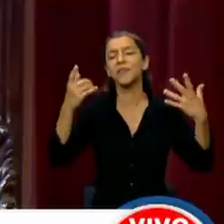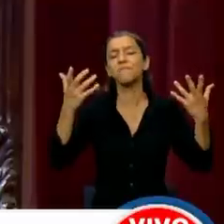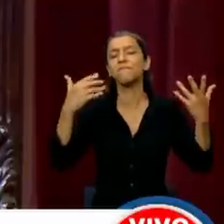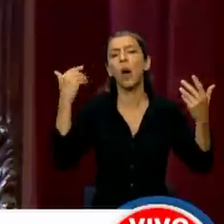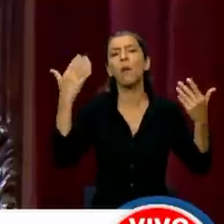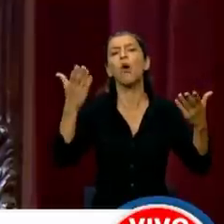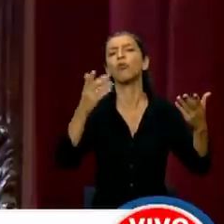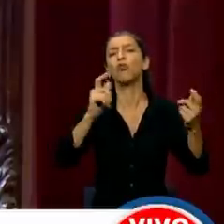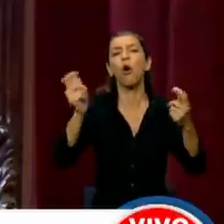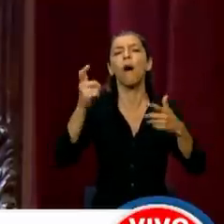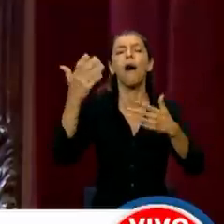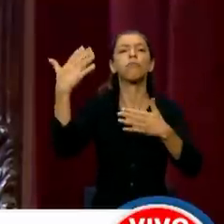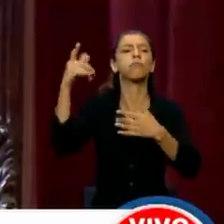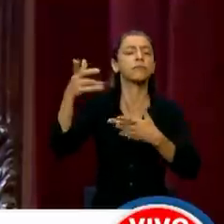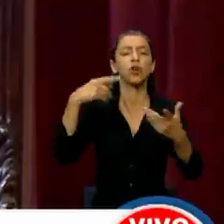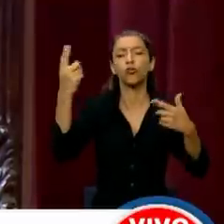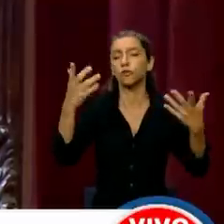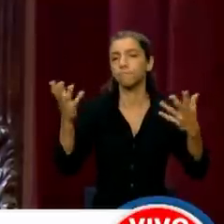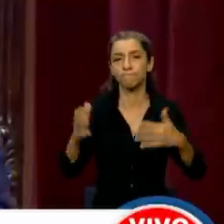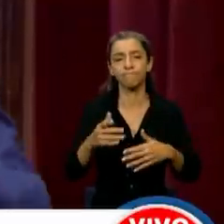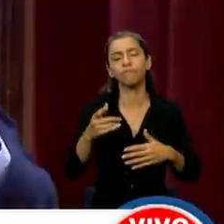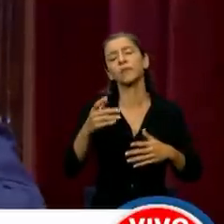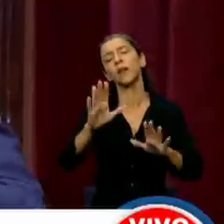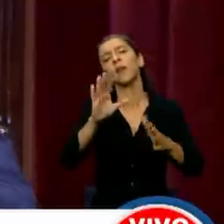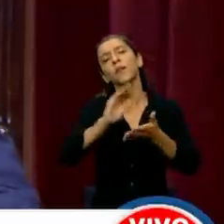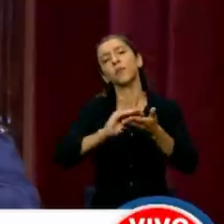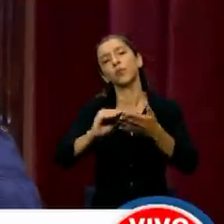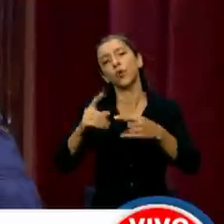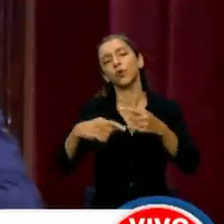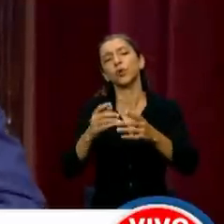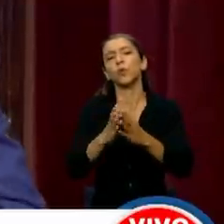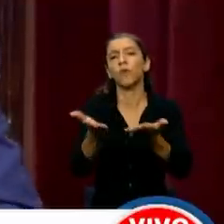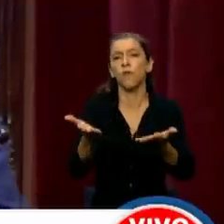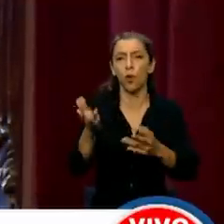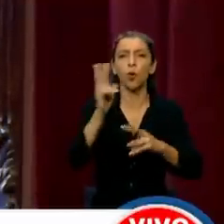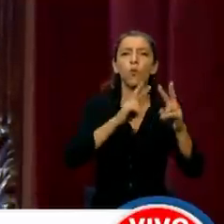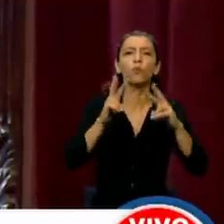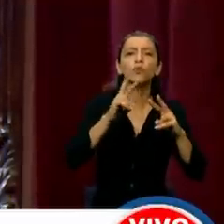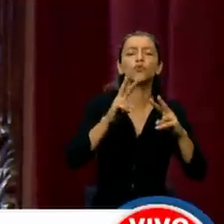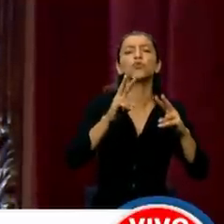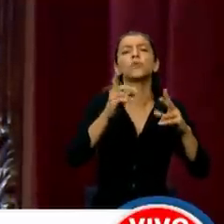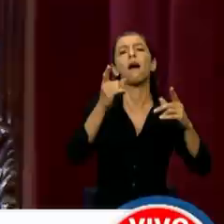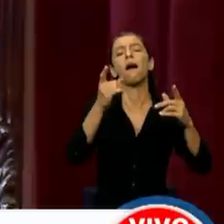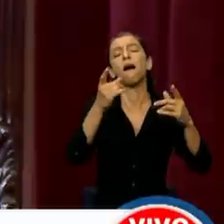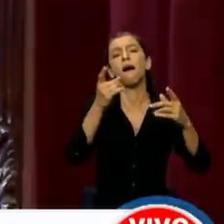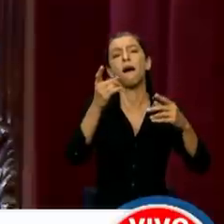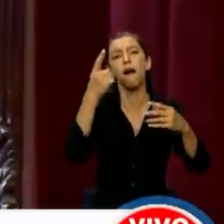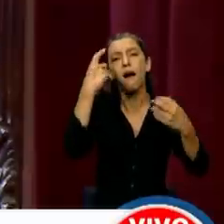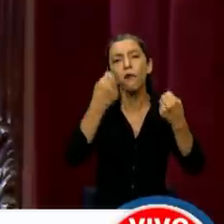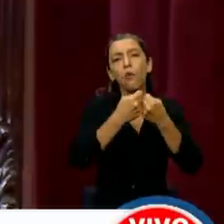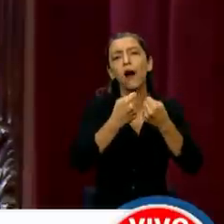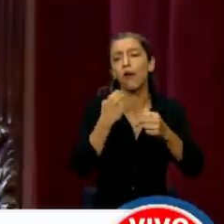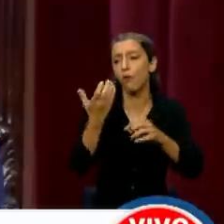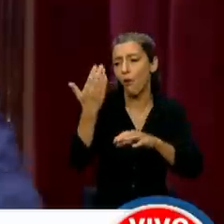continúe diputado por favor están intentando conciliar una posición comprendan que llevamos